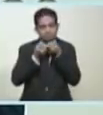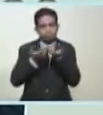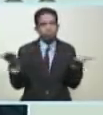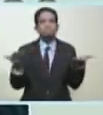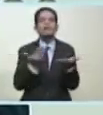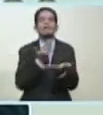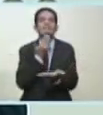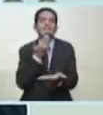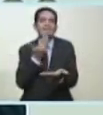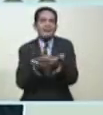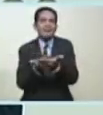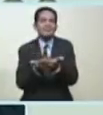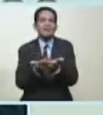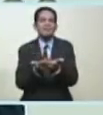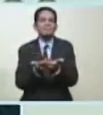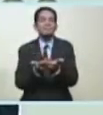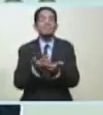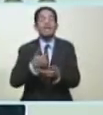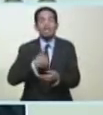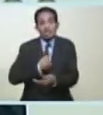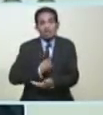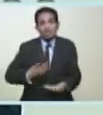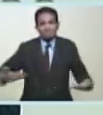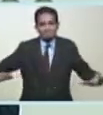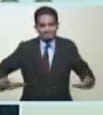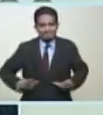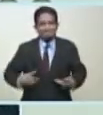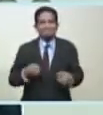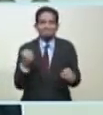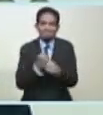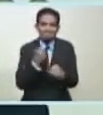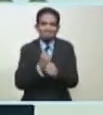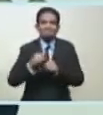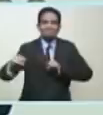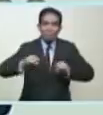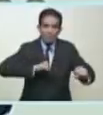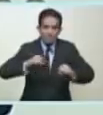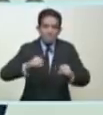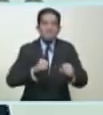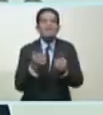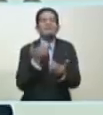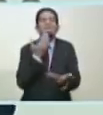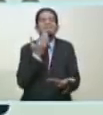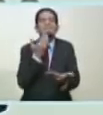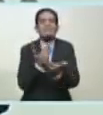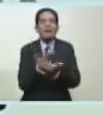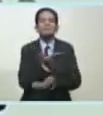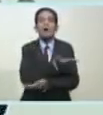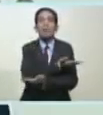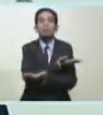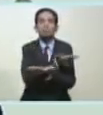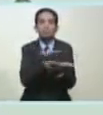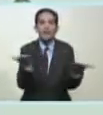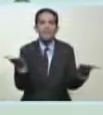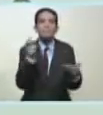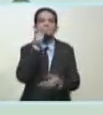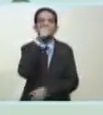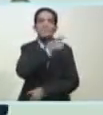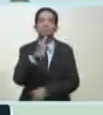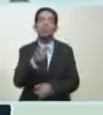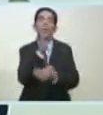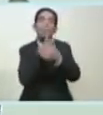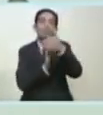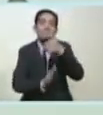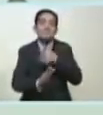los barrios queridos en donde yo me forjé como revolucionario, mi agradecimiento. Gracias a ustedes, los humildes de la patria,